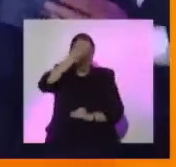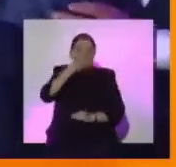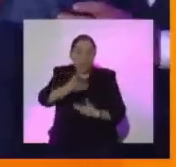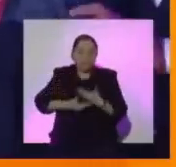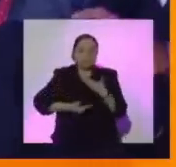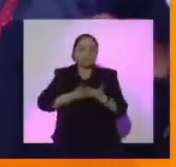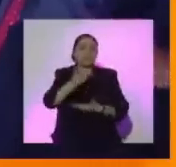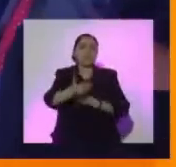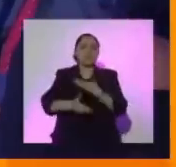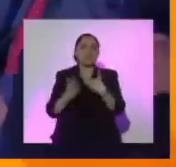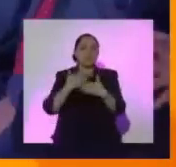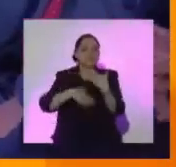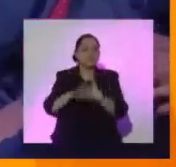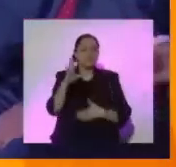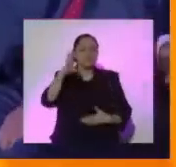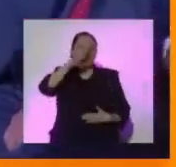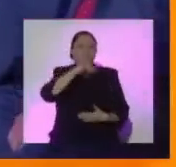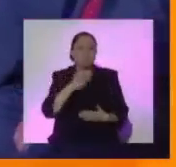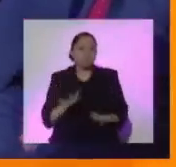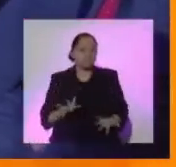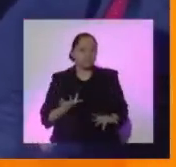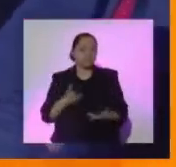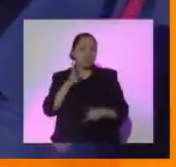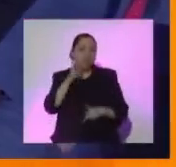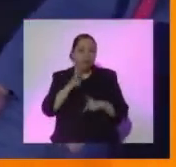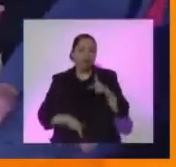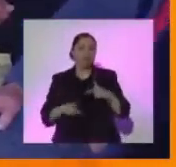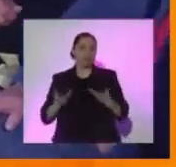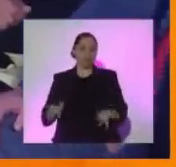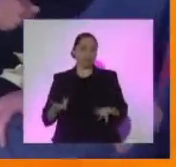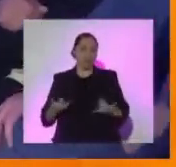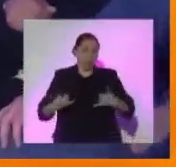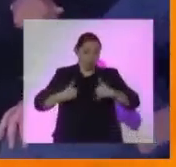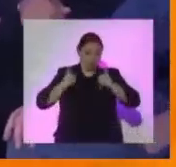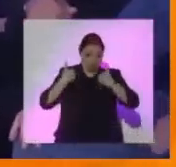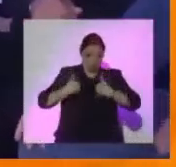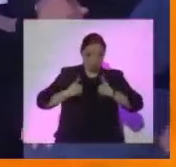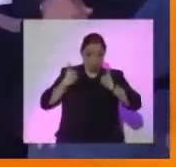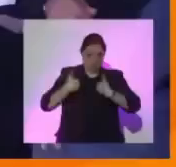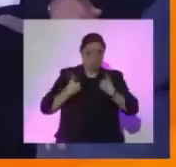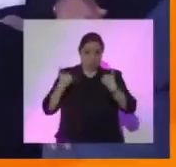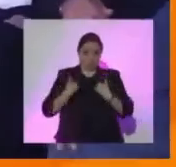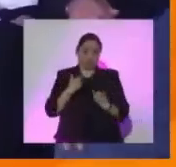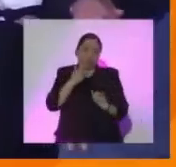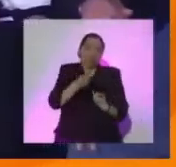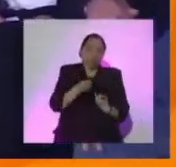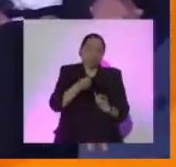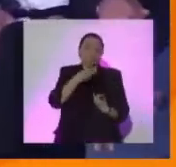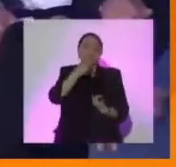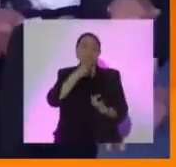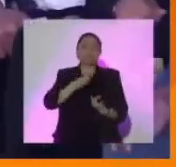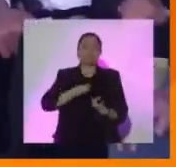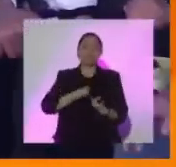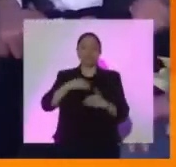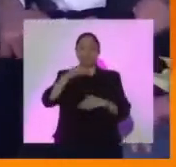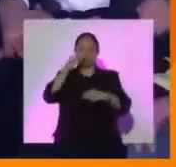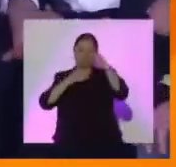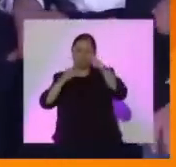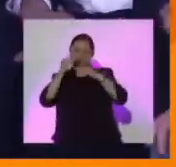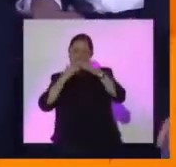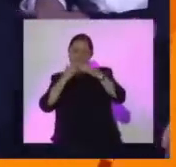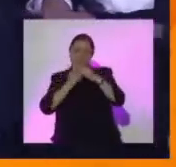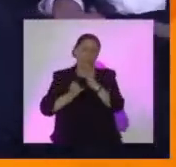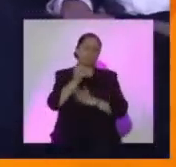que sabemos y que esto también fue público es que cuando Fernando Gómez Mont estaba tenía cargos políticos pues le daba a la